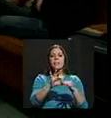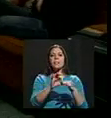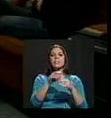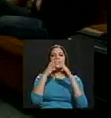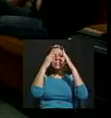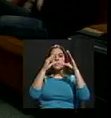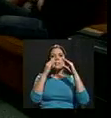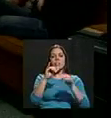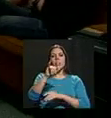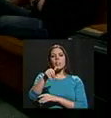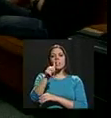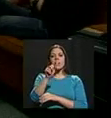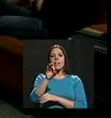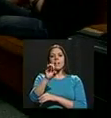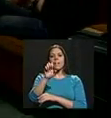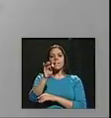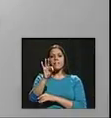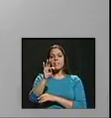informó Jafet Quesada.